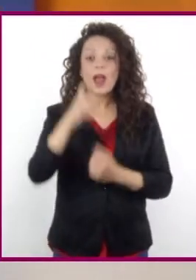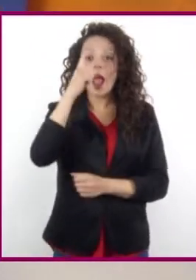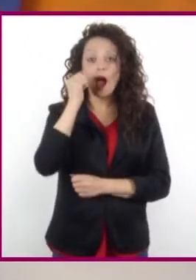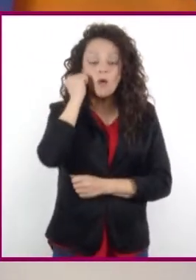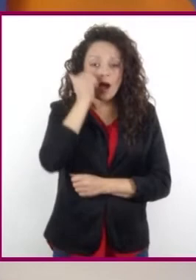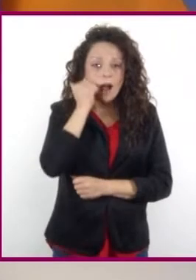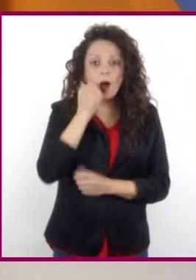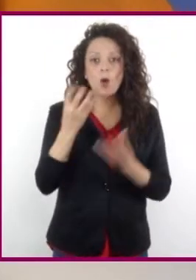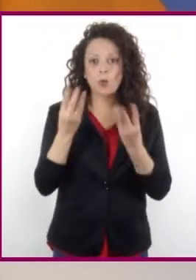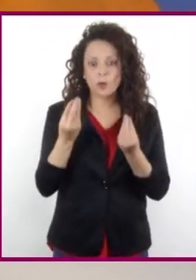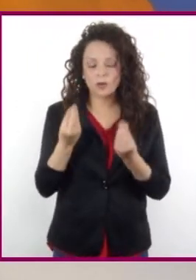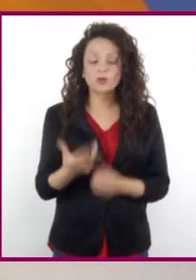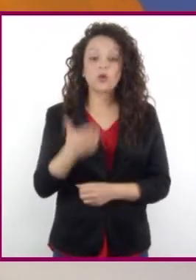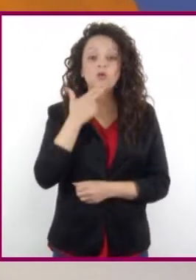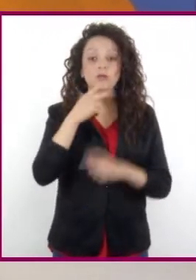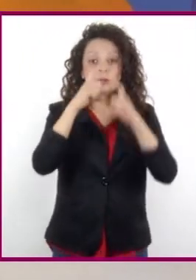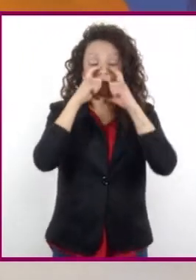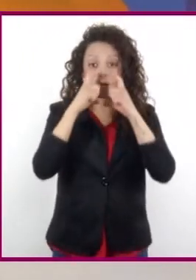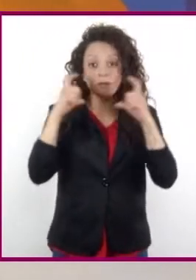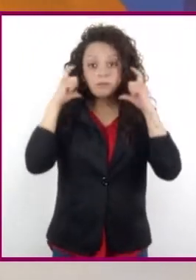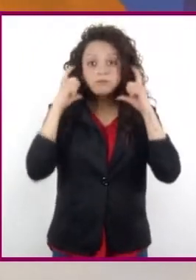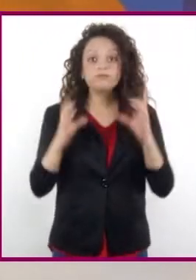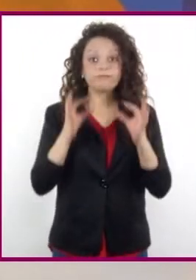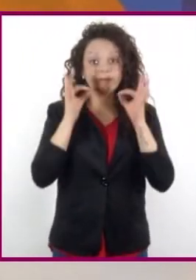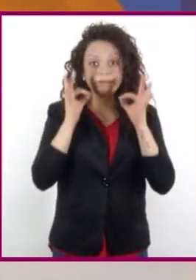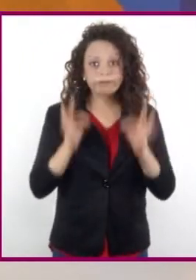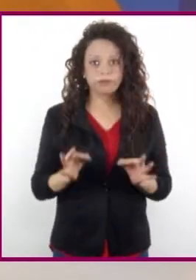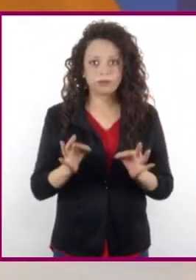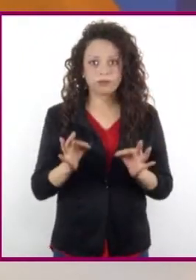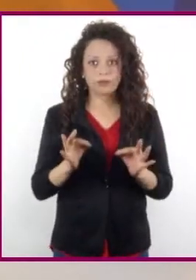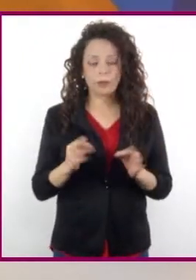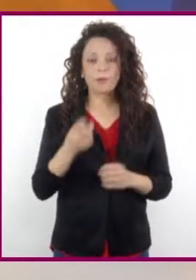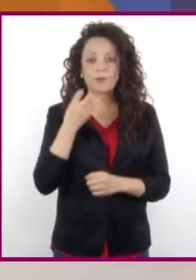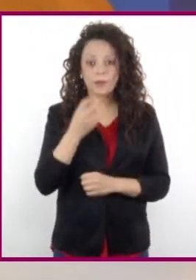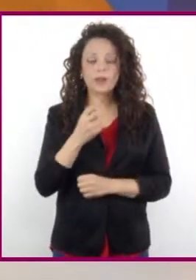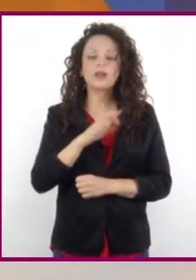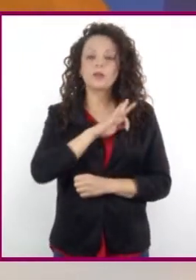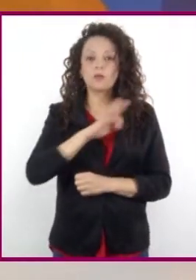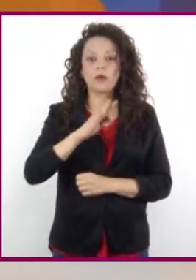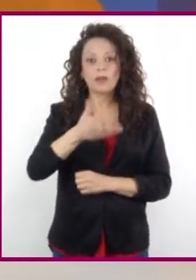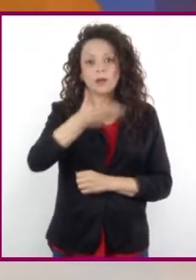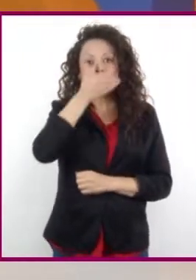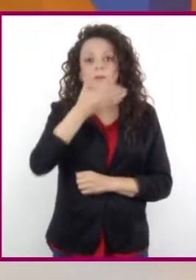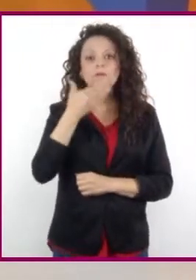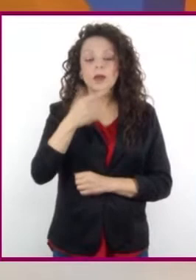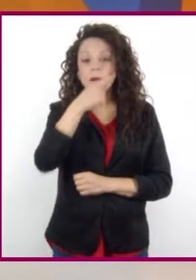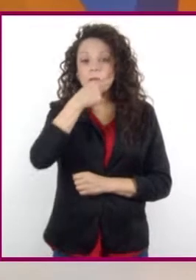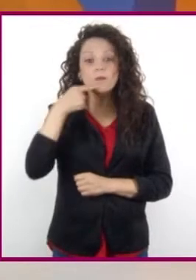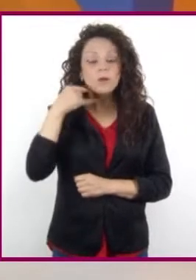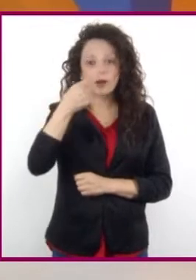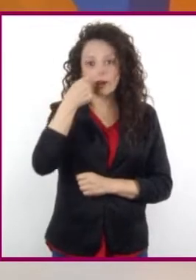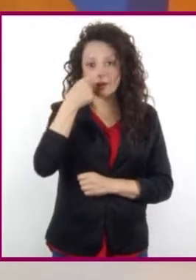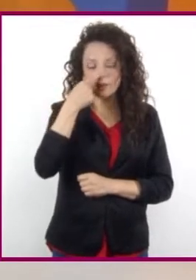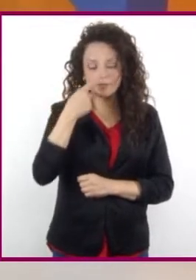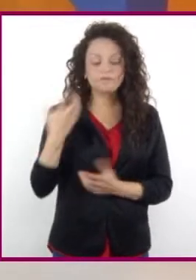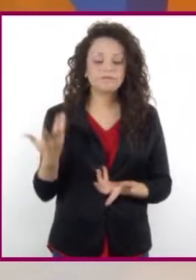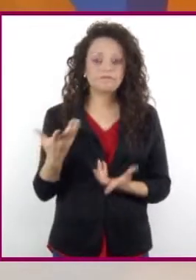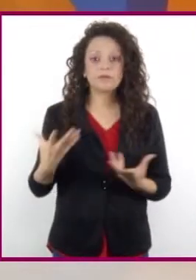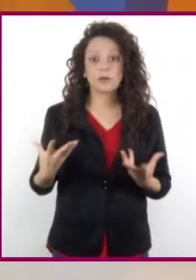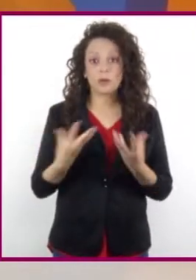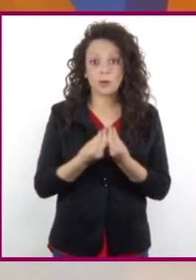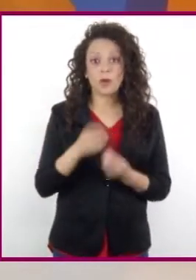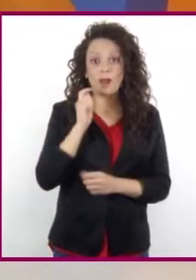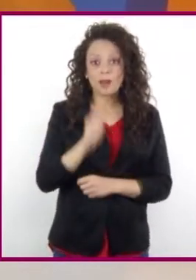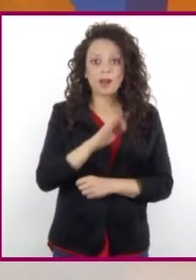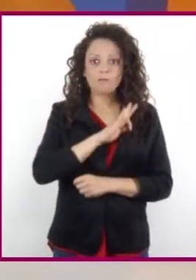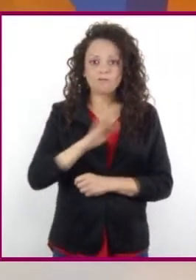jabón, usando el cubrebocas adecuadamente de forma que abarque nariz y boca. Y aunque juntos, guardar y pedir la sana